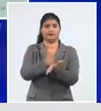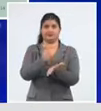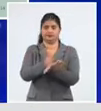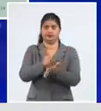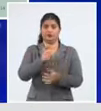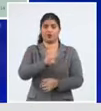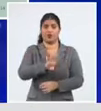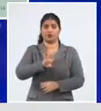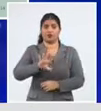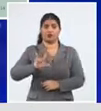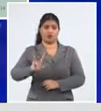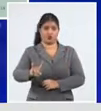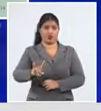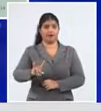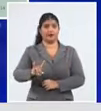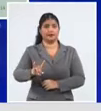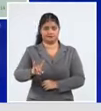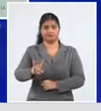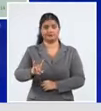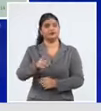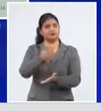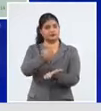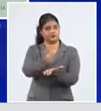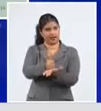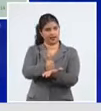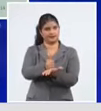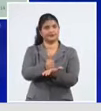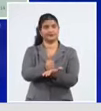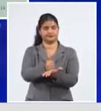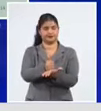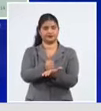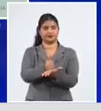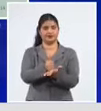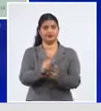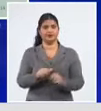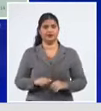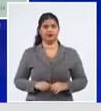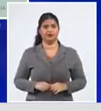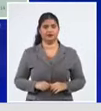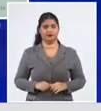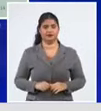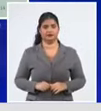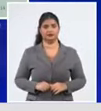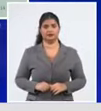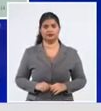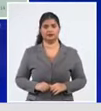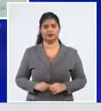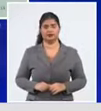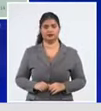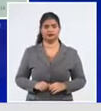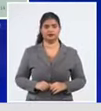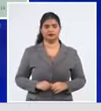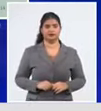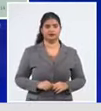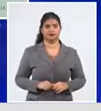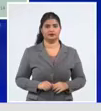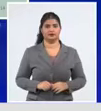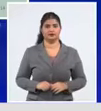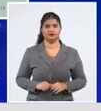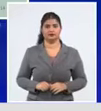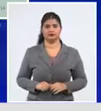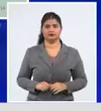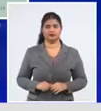449 de los diagnosticados ayer en el municipio cabecera de Holguín. Chagua de Tánamo 71, Urbano